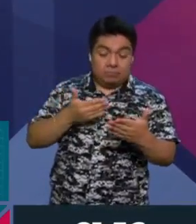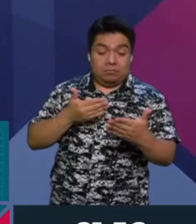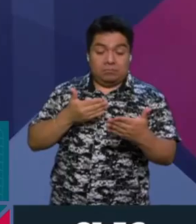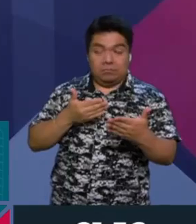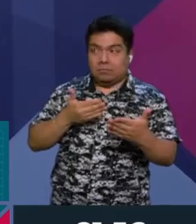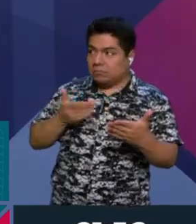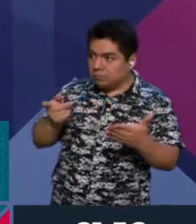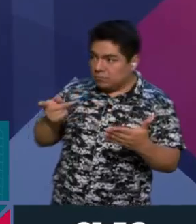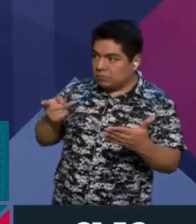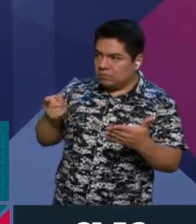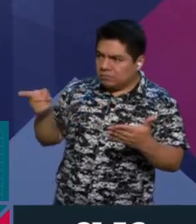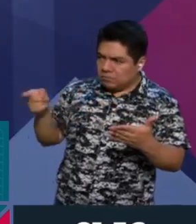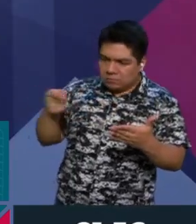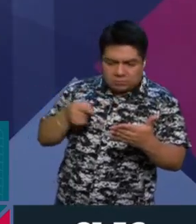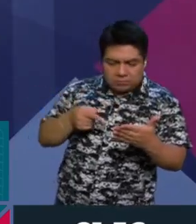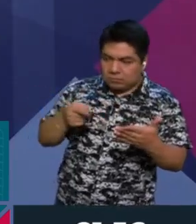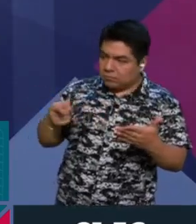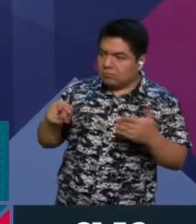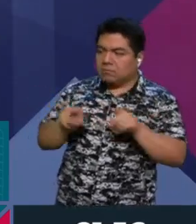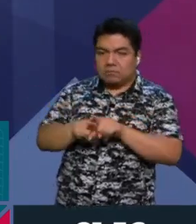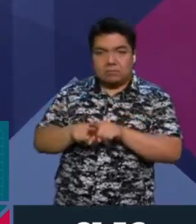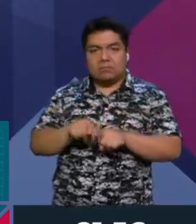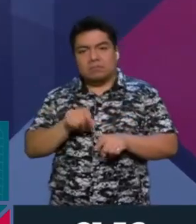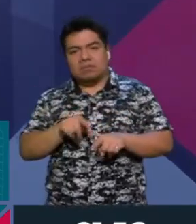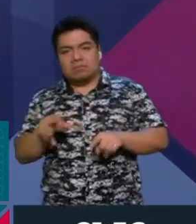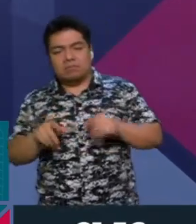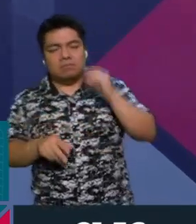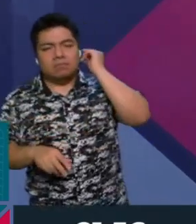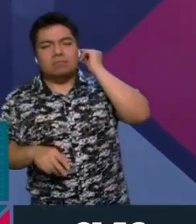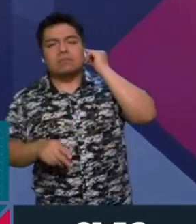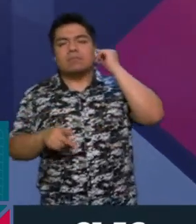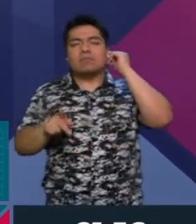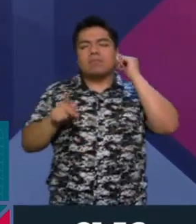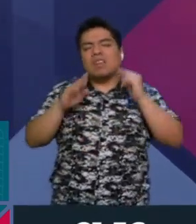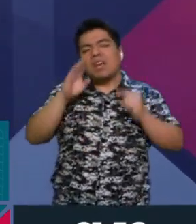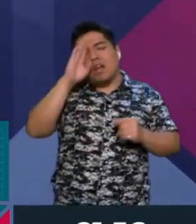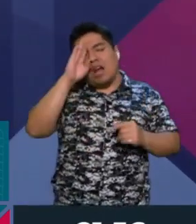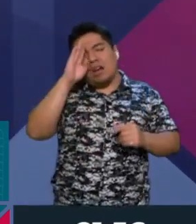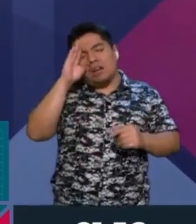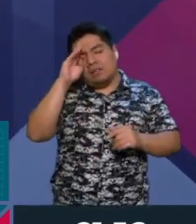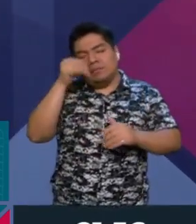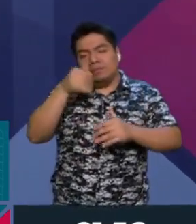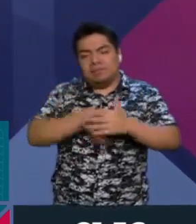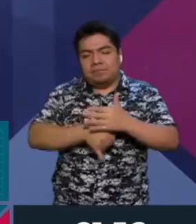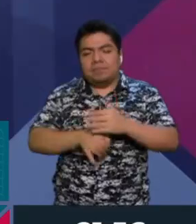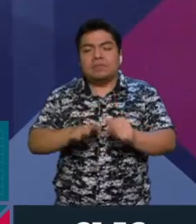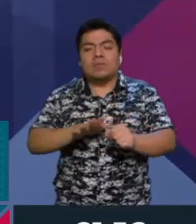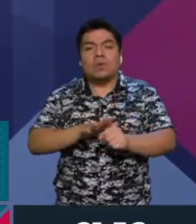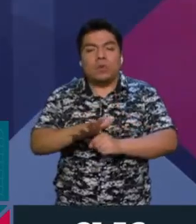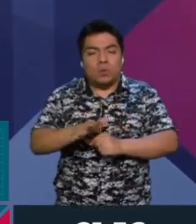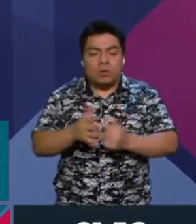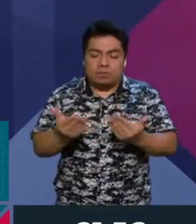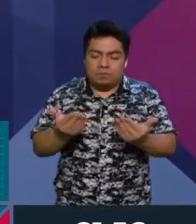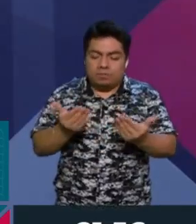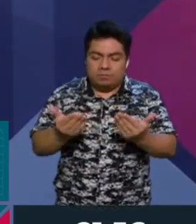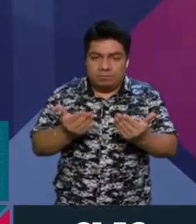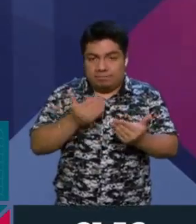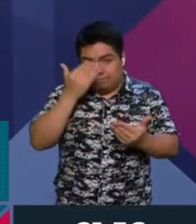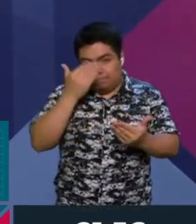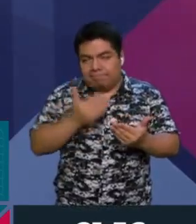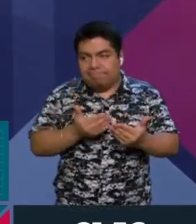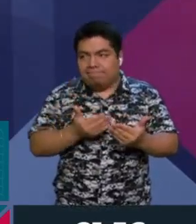este caso ocurre. ¿Y qué es la reflexión posterior a estos hechos en relación a esta lectura, ¿no?